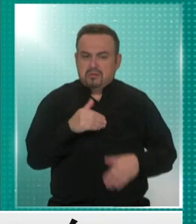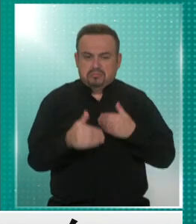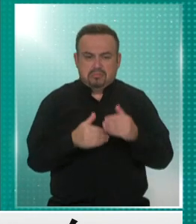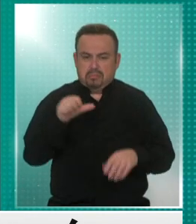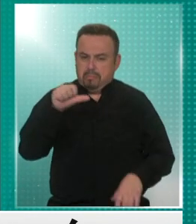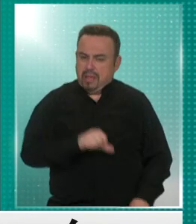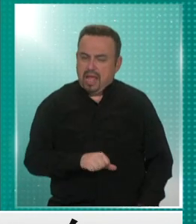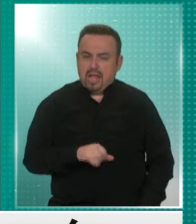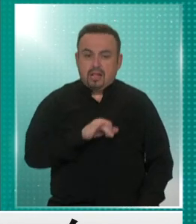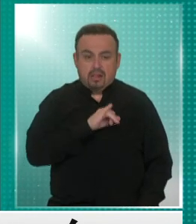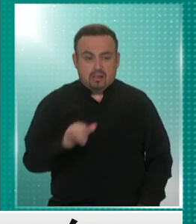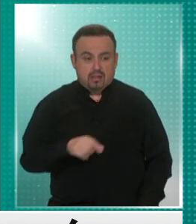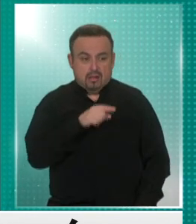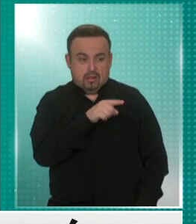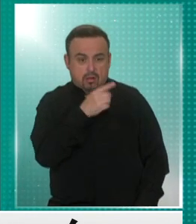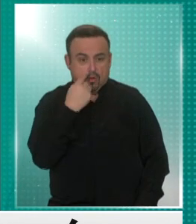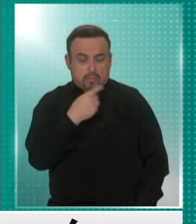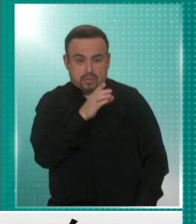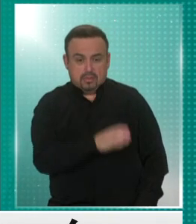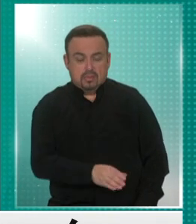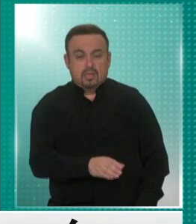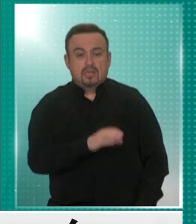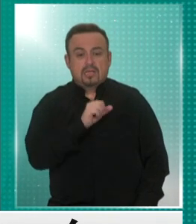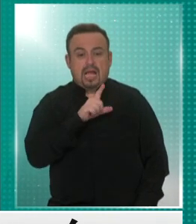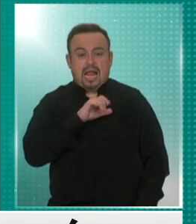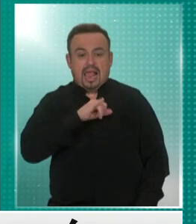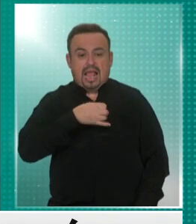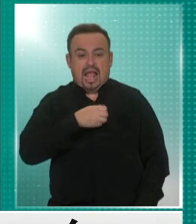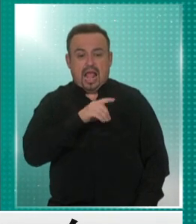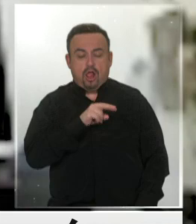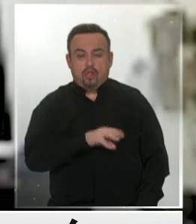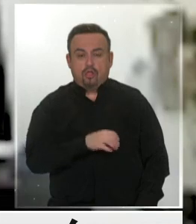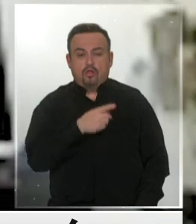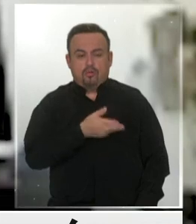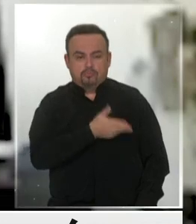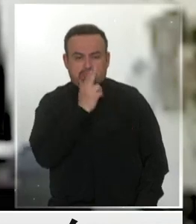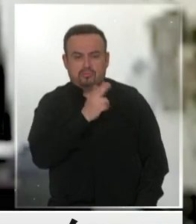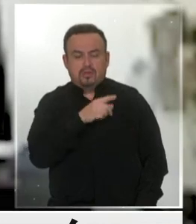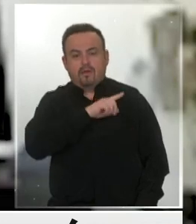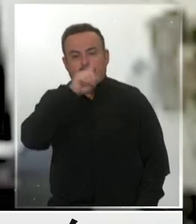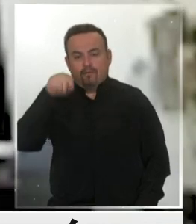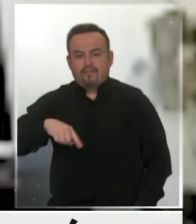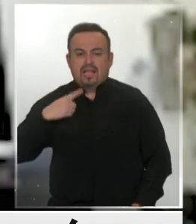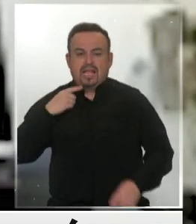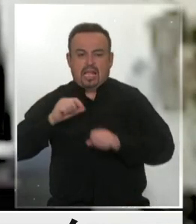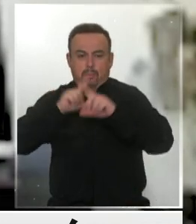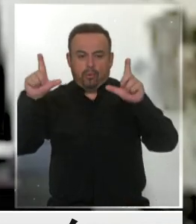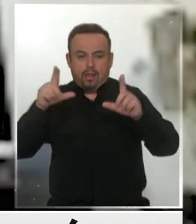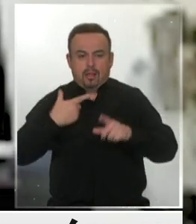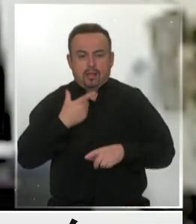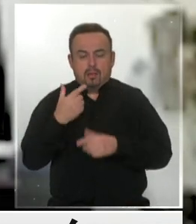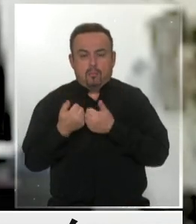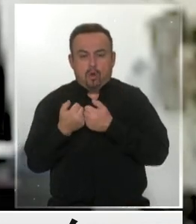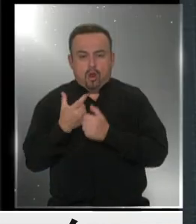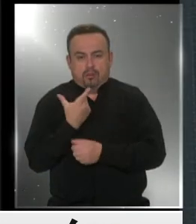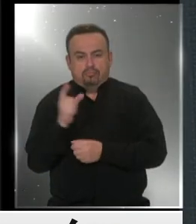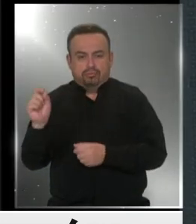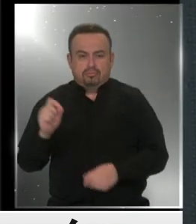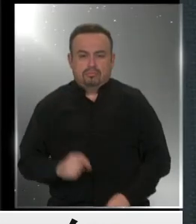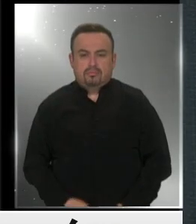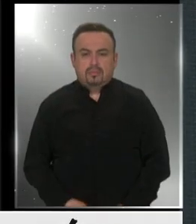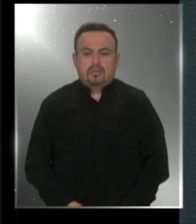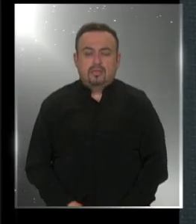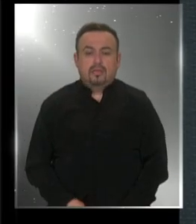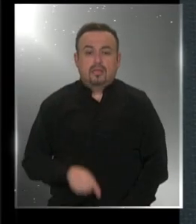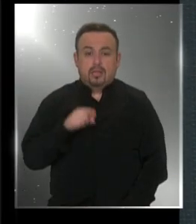pasos. Después de dispararle a Alejandro Correa, Gutiérrez habría vuelto a Quilpué y huido con su polola.